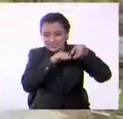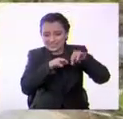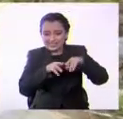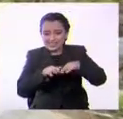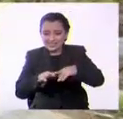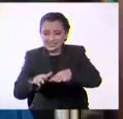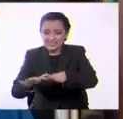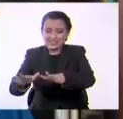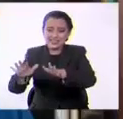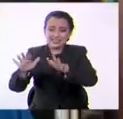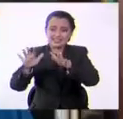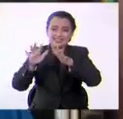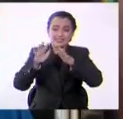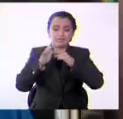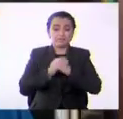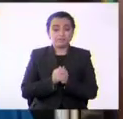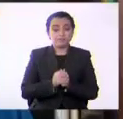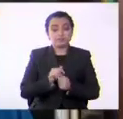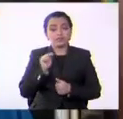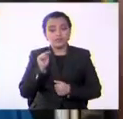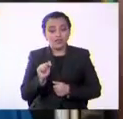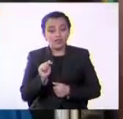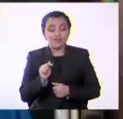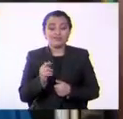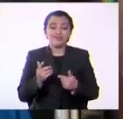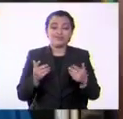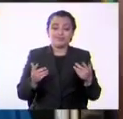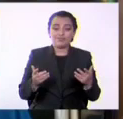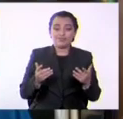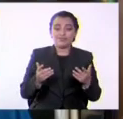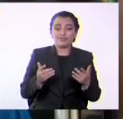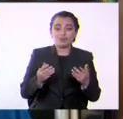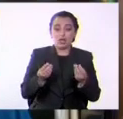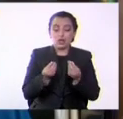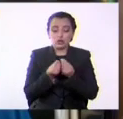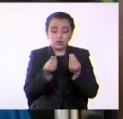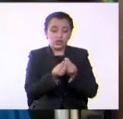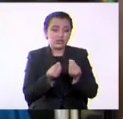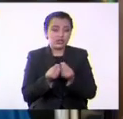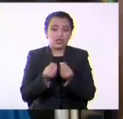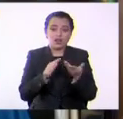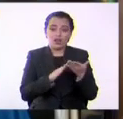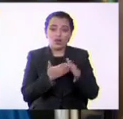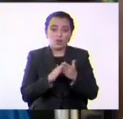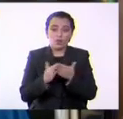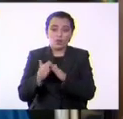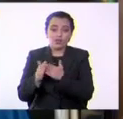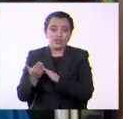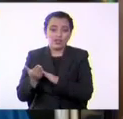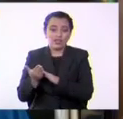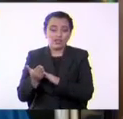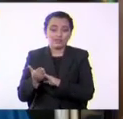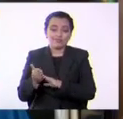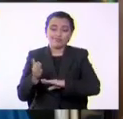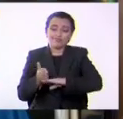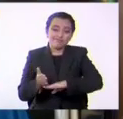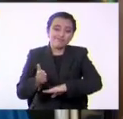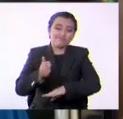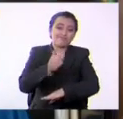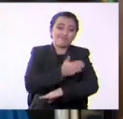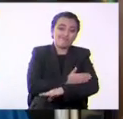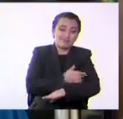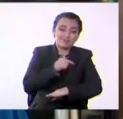también. Esto sin hablar del tejido social comunitario que existe previo a la introducción de